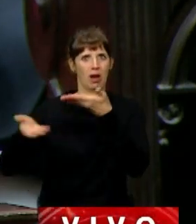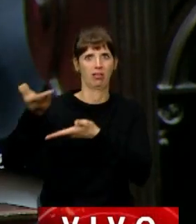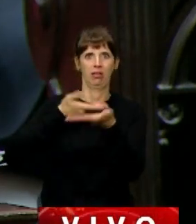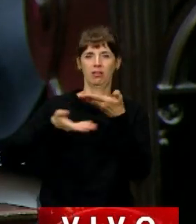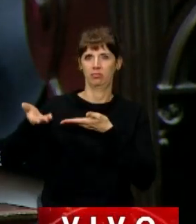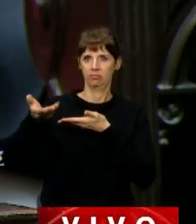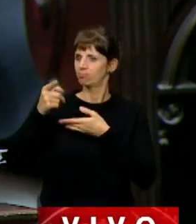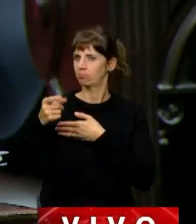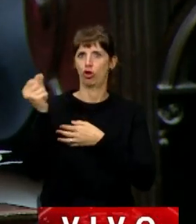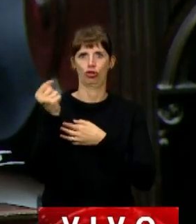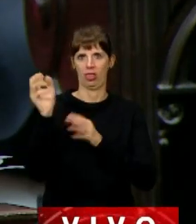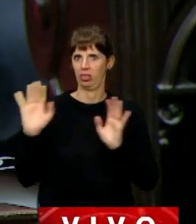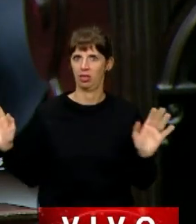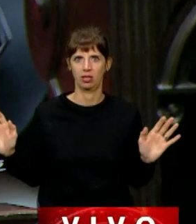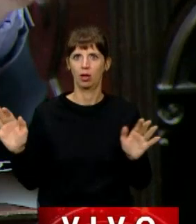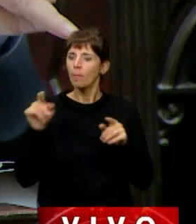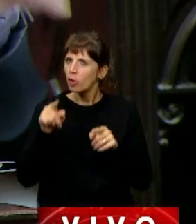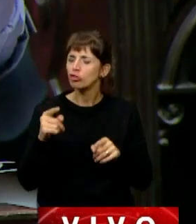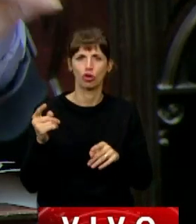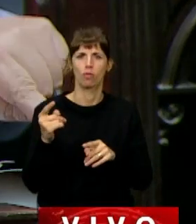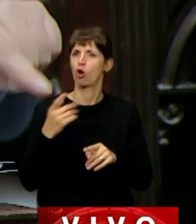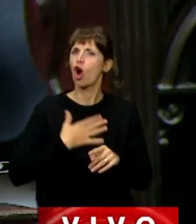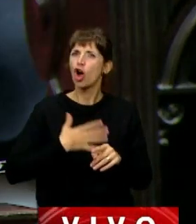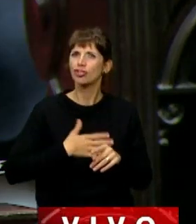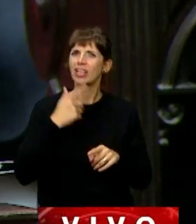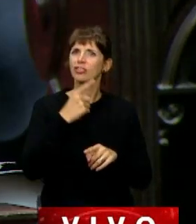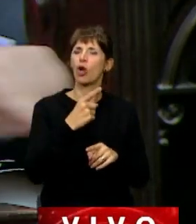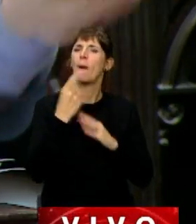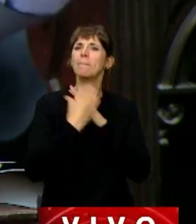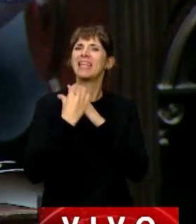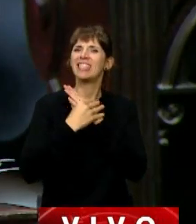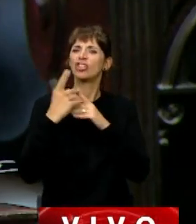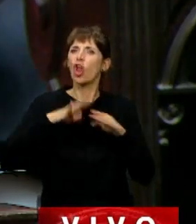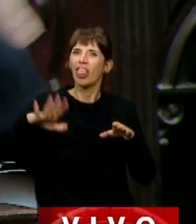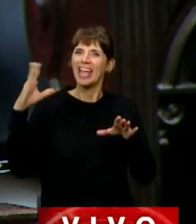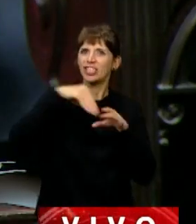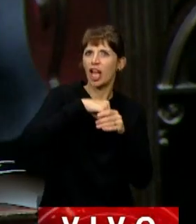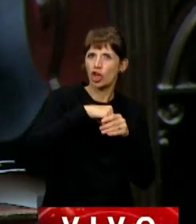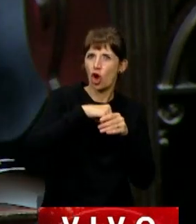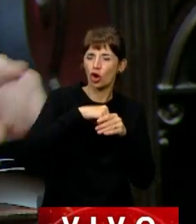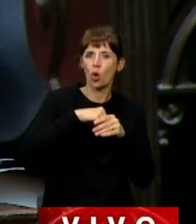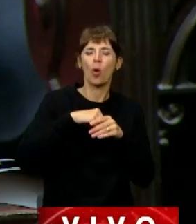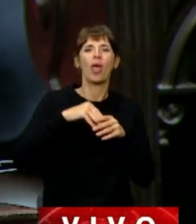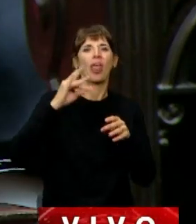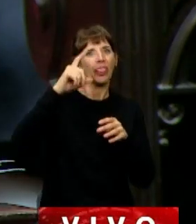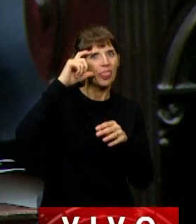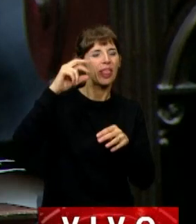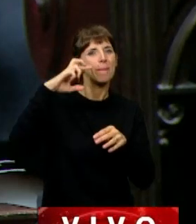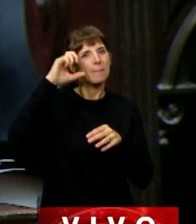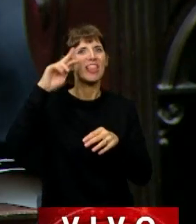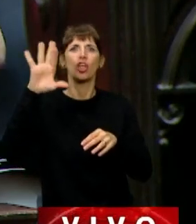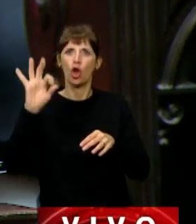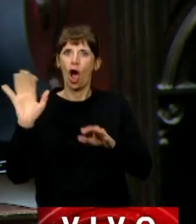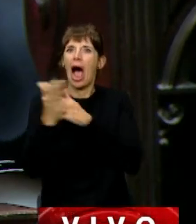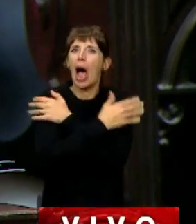es escucharnos. Por eso también reivindico que haya venido acá el ministro del Interior a abrazarlo a Juan Mansur. Guado de Pedro significa un